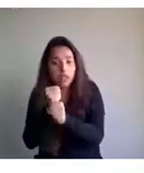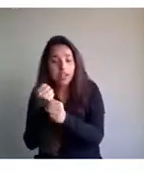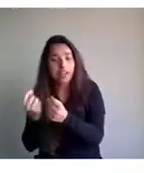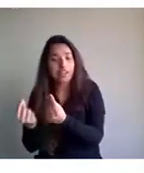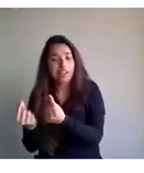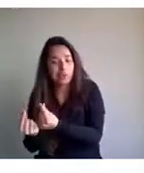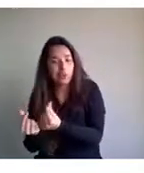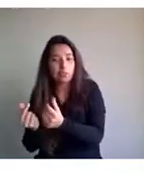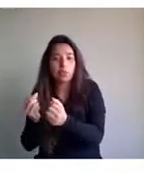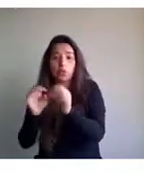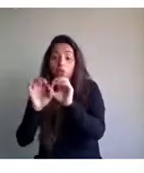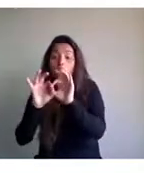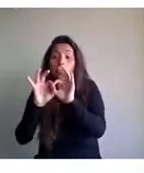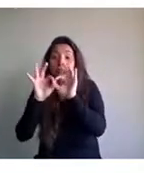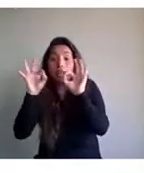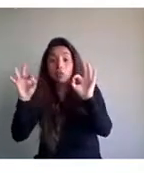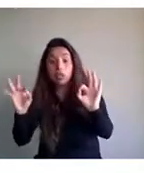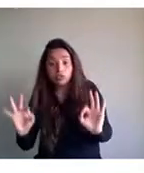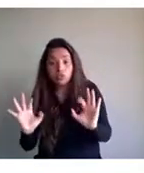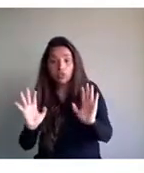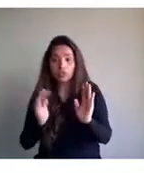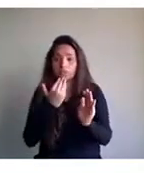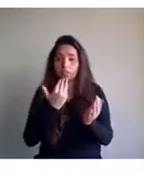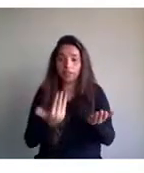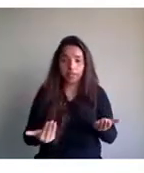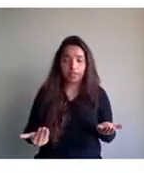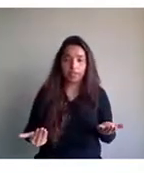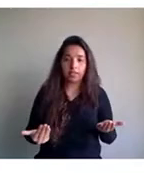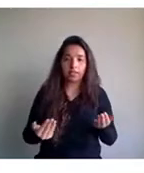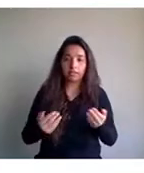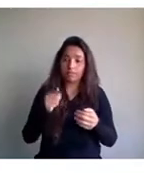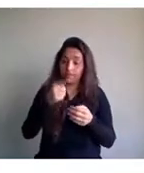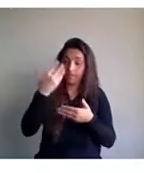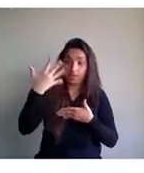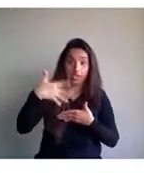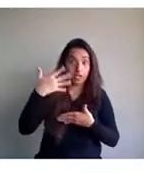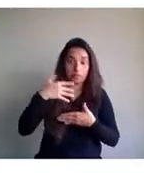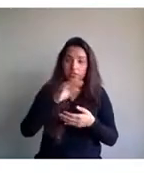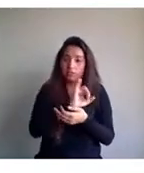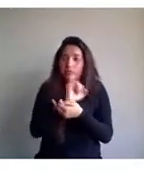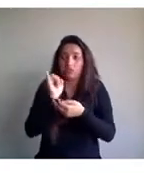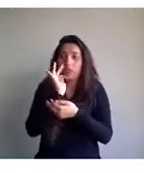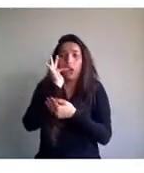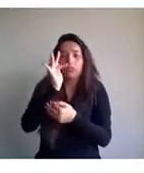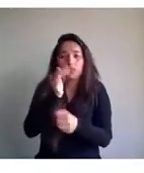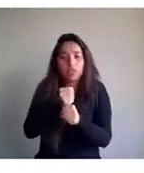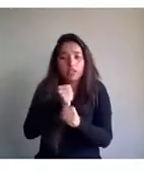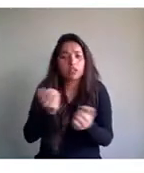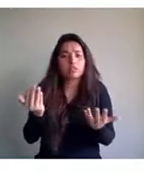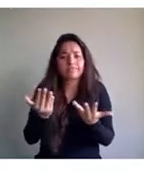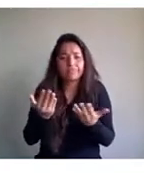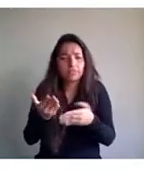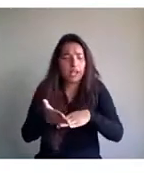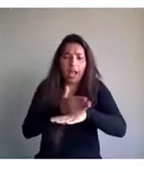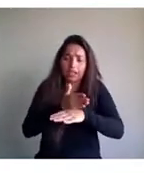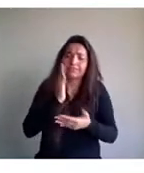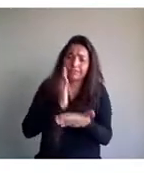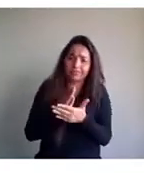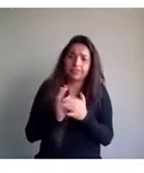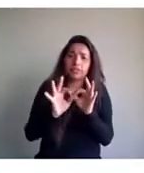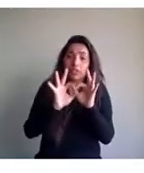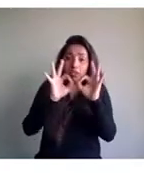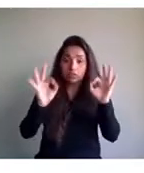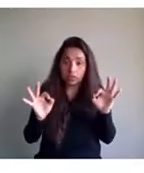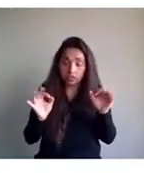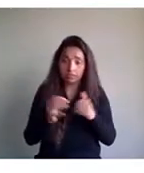lo educativo esa gran incidencia sobre lo laboral y por eso algunos es de la región latinoamericana ha creado redes nacionales